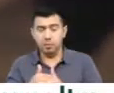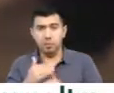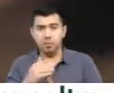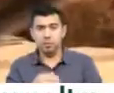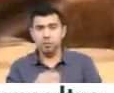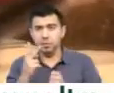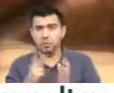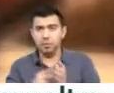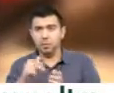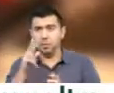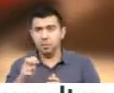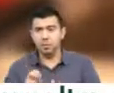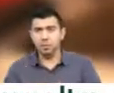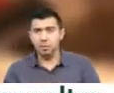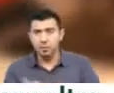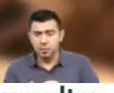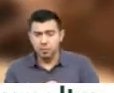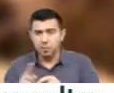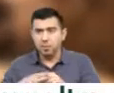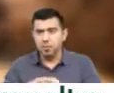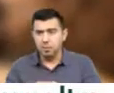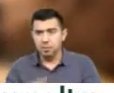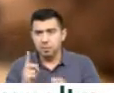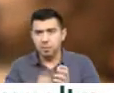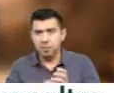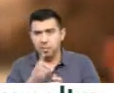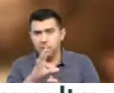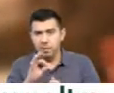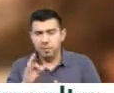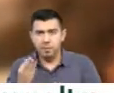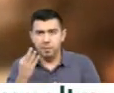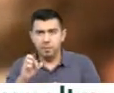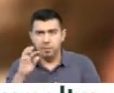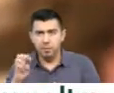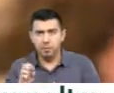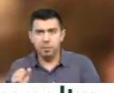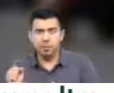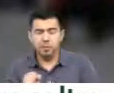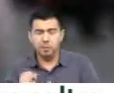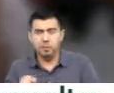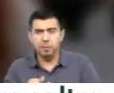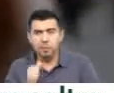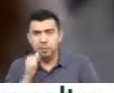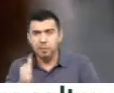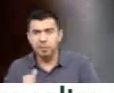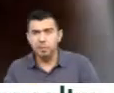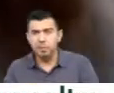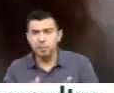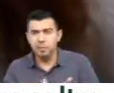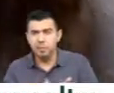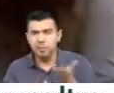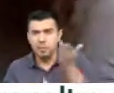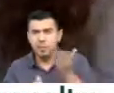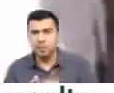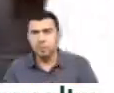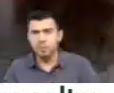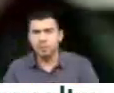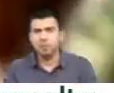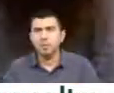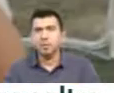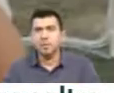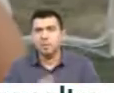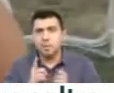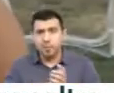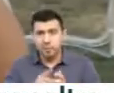sería en 1539 pesos diarios los que subiría el salario de los colombianos 1500